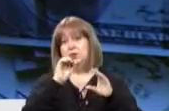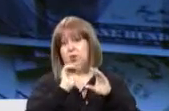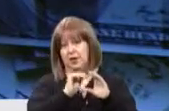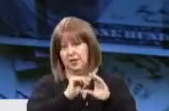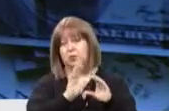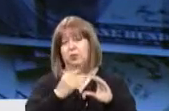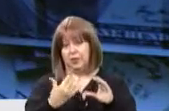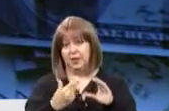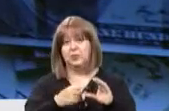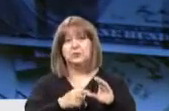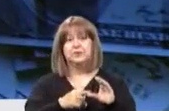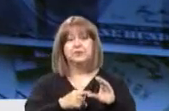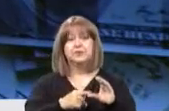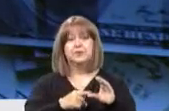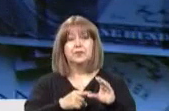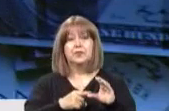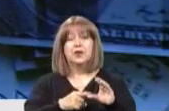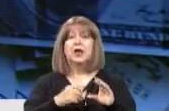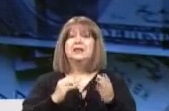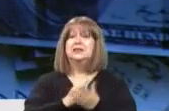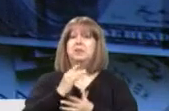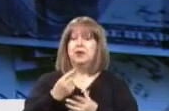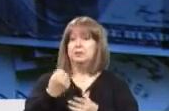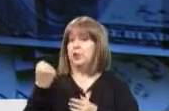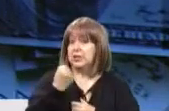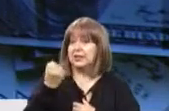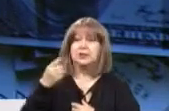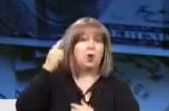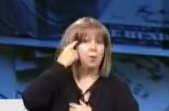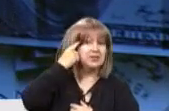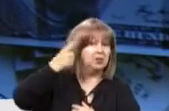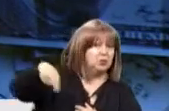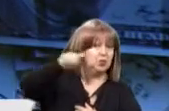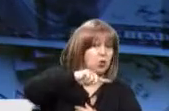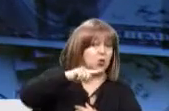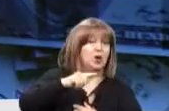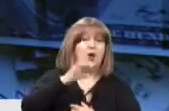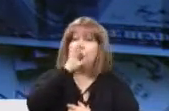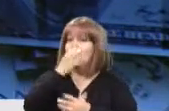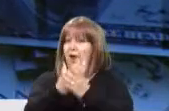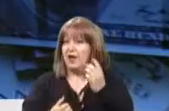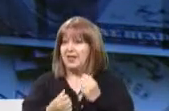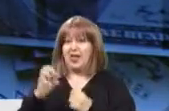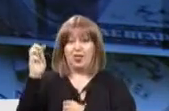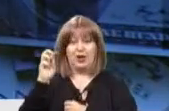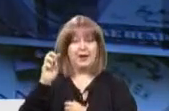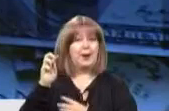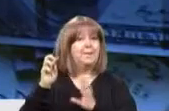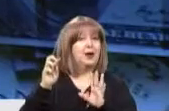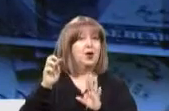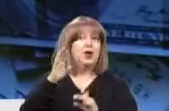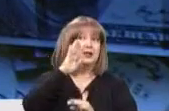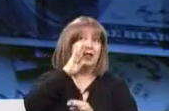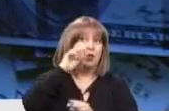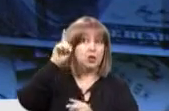de, bueno, en realidad siempre conviene comprar dólares. Es lo que uh-huh. pensamos todos y lo que nunca falló. Pero también hay que tener en cuenta que hay inflación en Estados